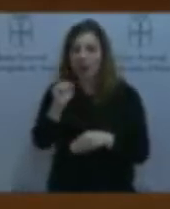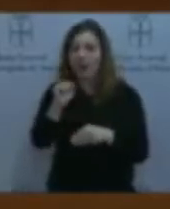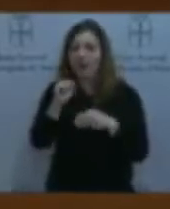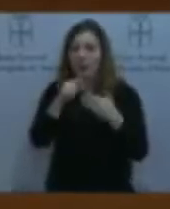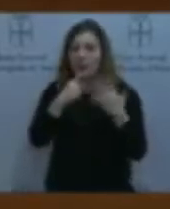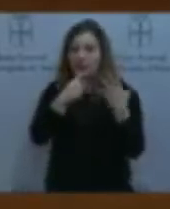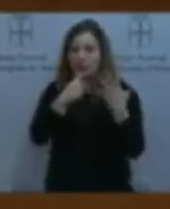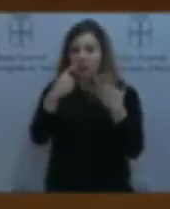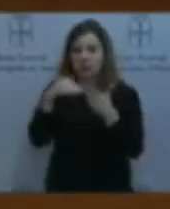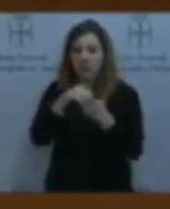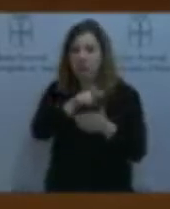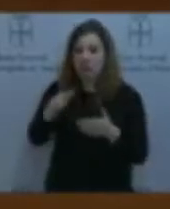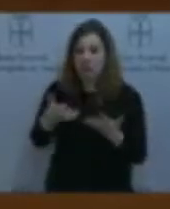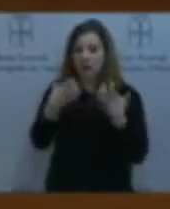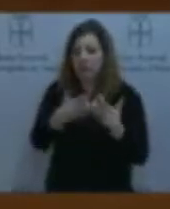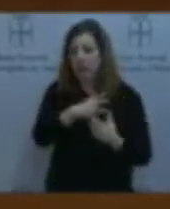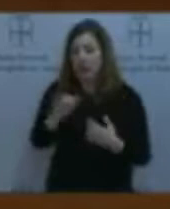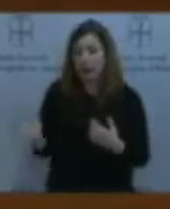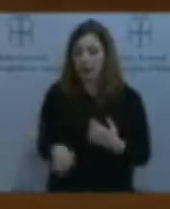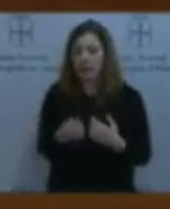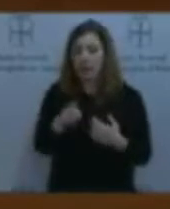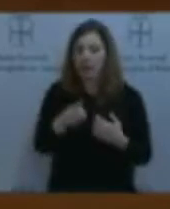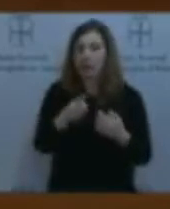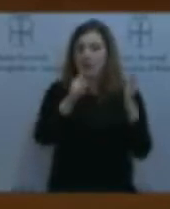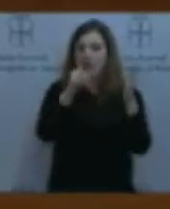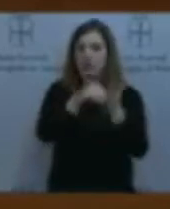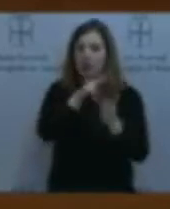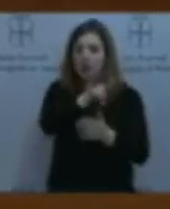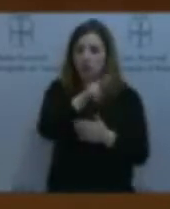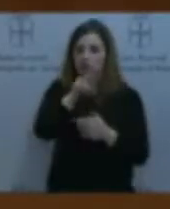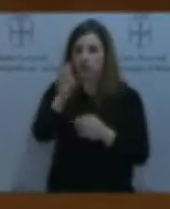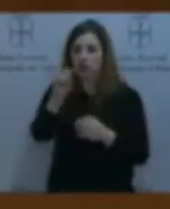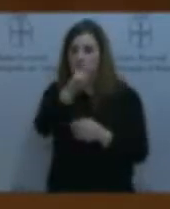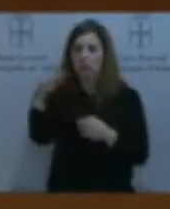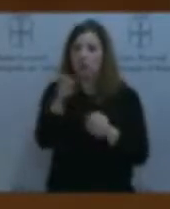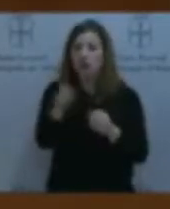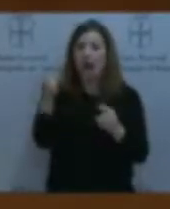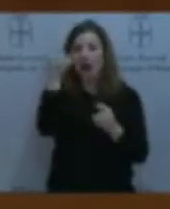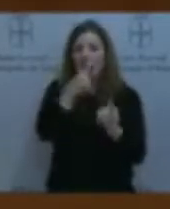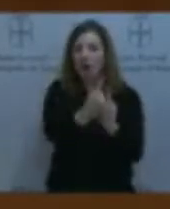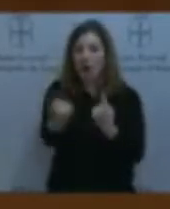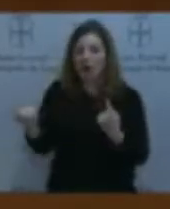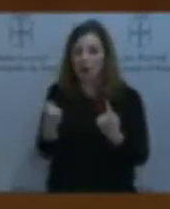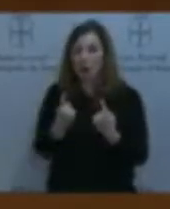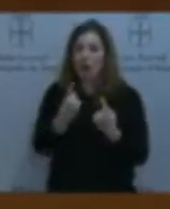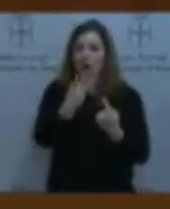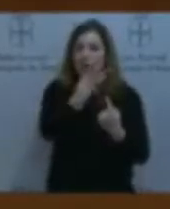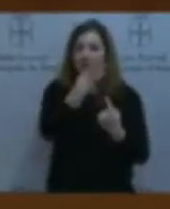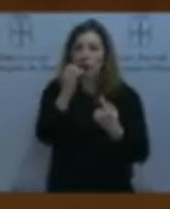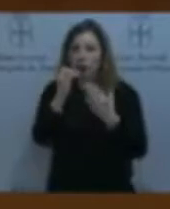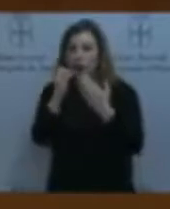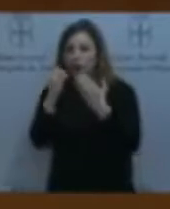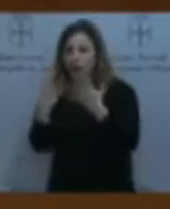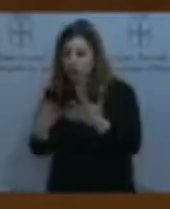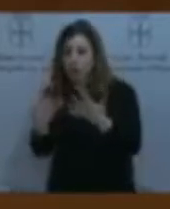medio de 6.220 euros por ganadero. 409 explotaciones mixtas de ovino, vacuno y